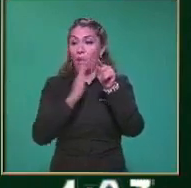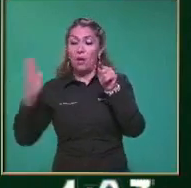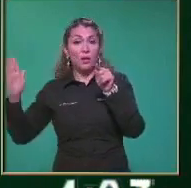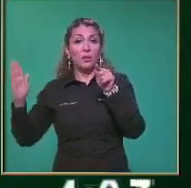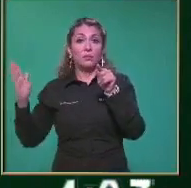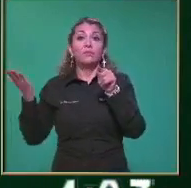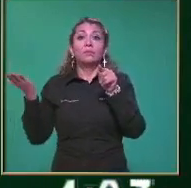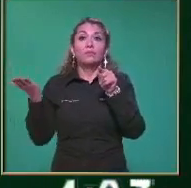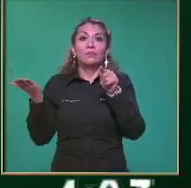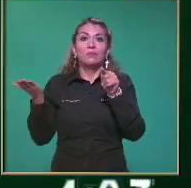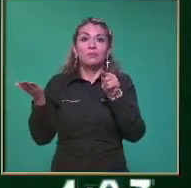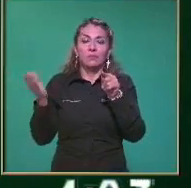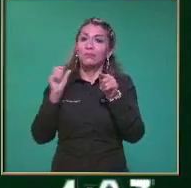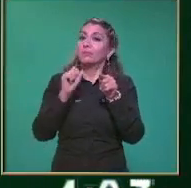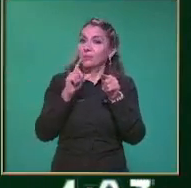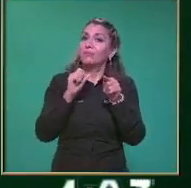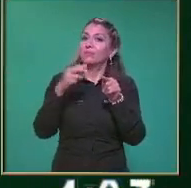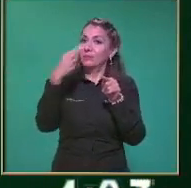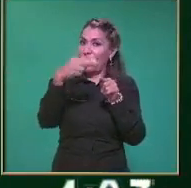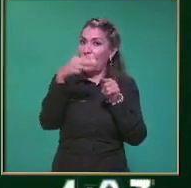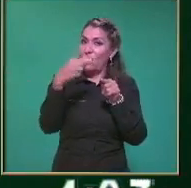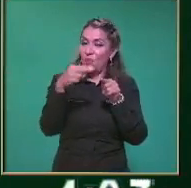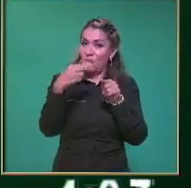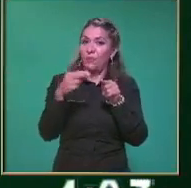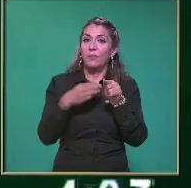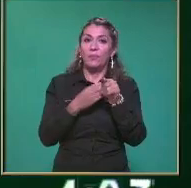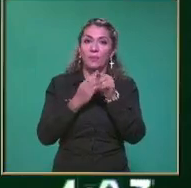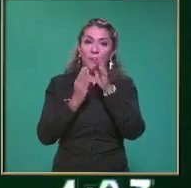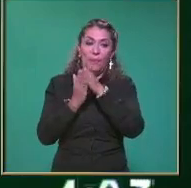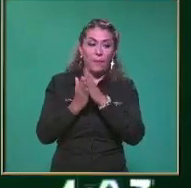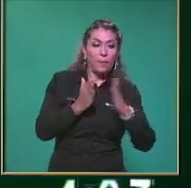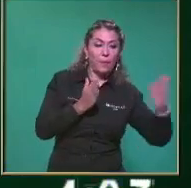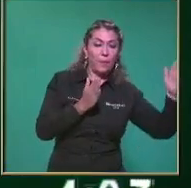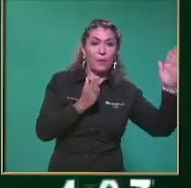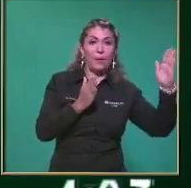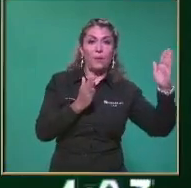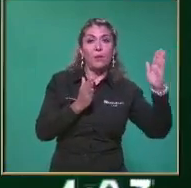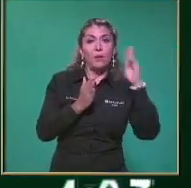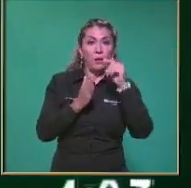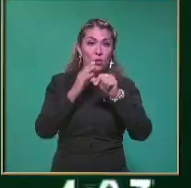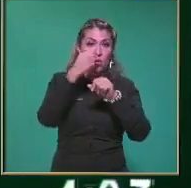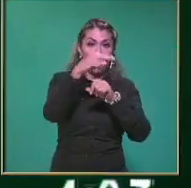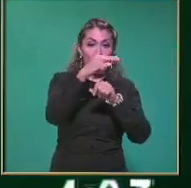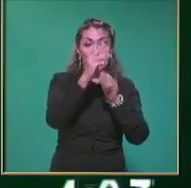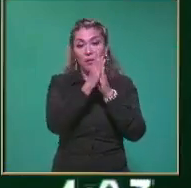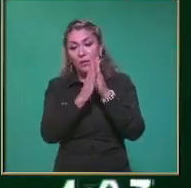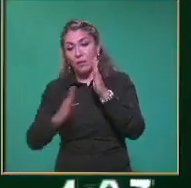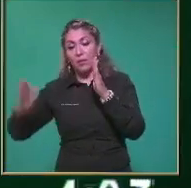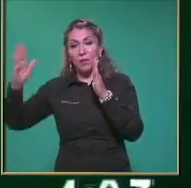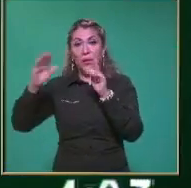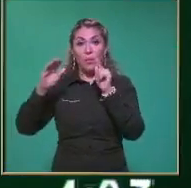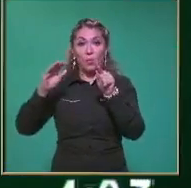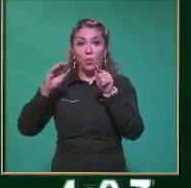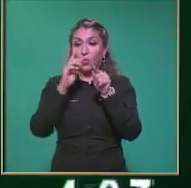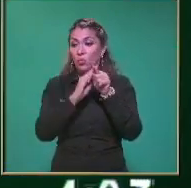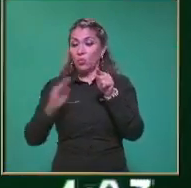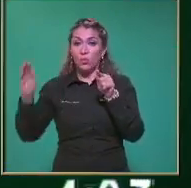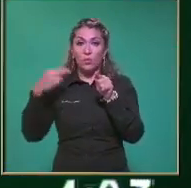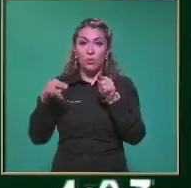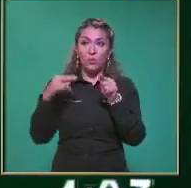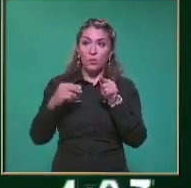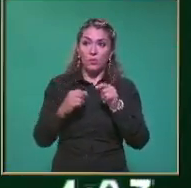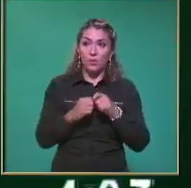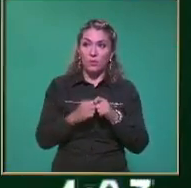hacia la derecha, también tengo unas cifras, y esas cifras tienen nombre. ¿Cómo las voy a